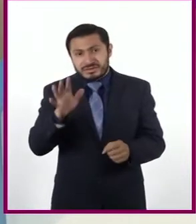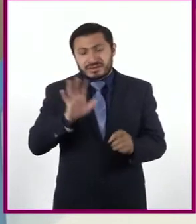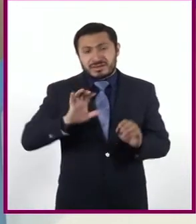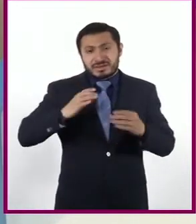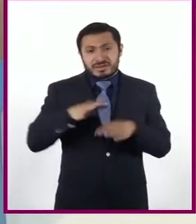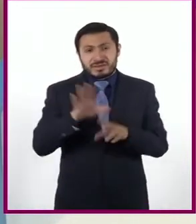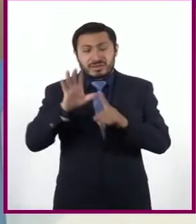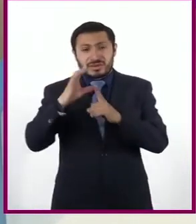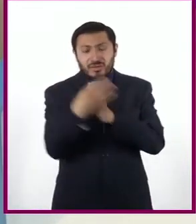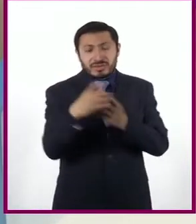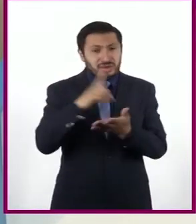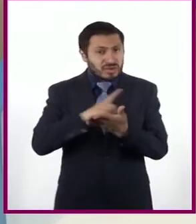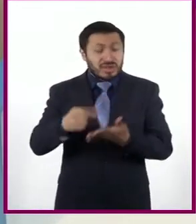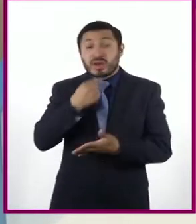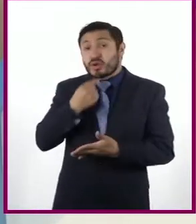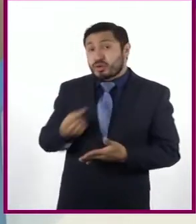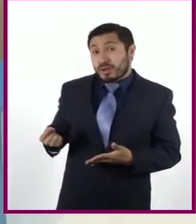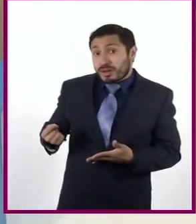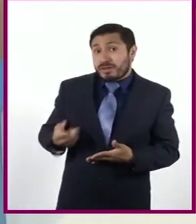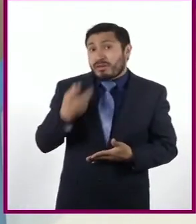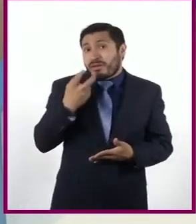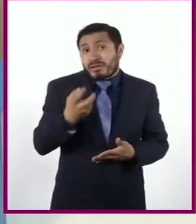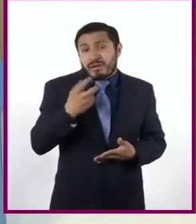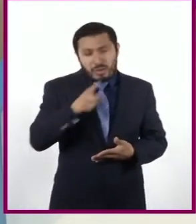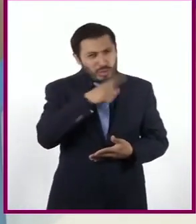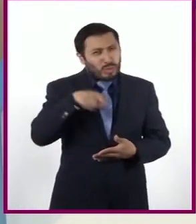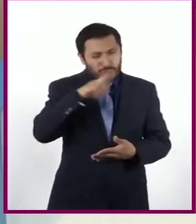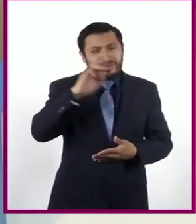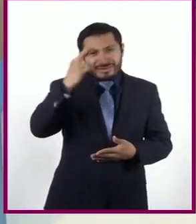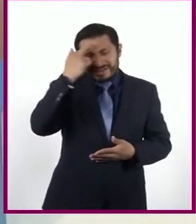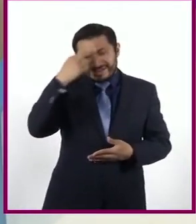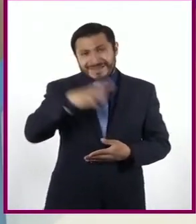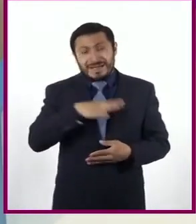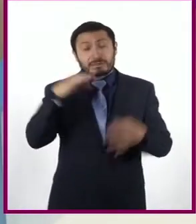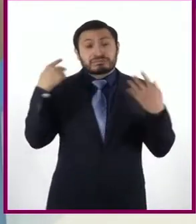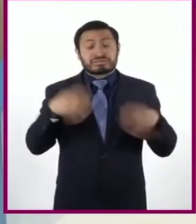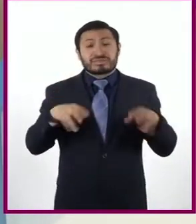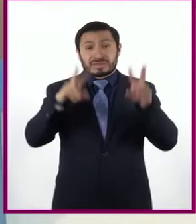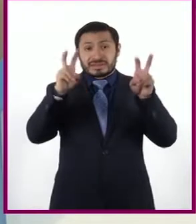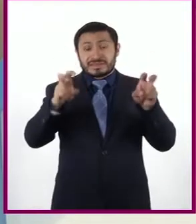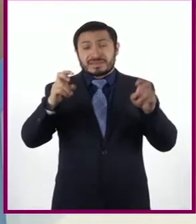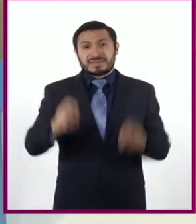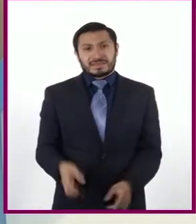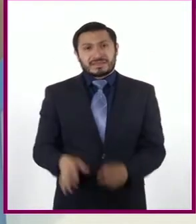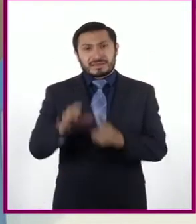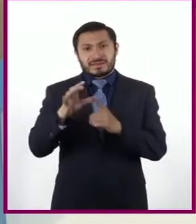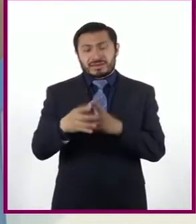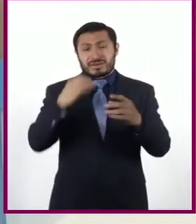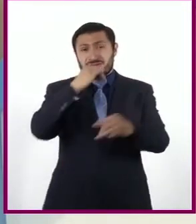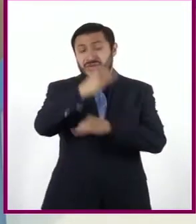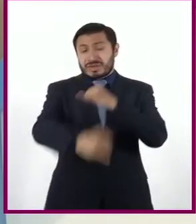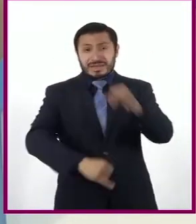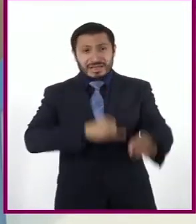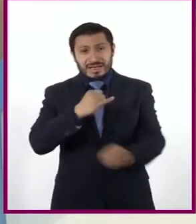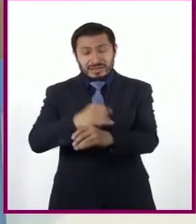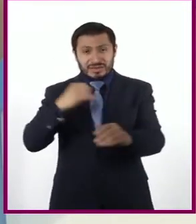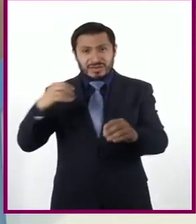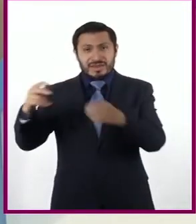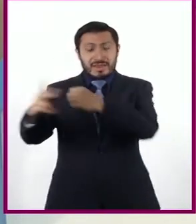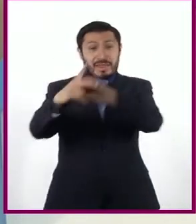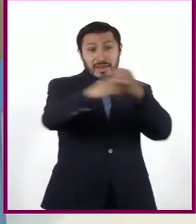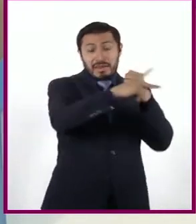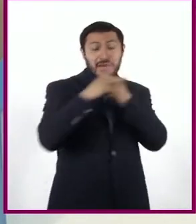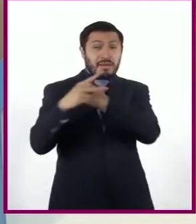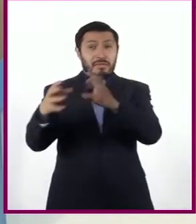los Derechos del Niño, que, como recordarás, es un tratado internacional de las Naciones Unidas. En él